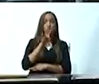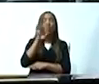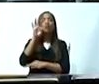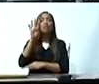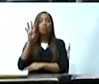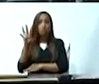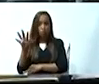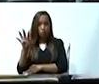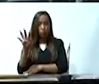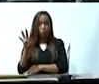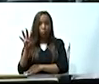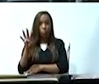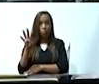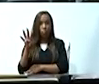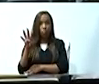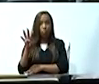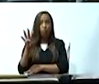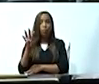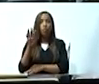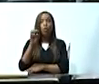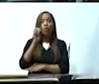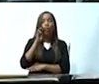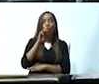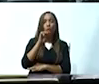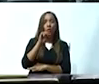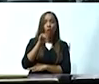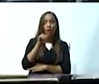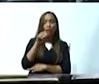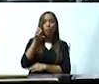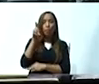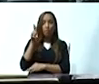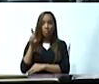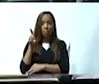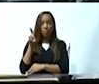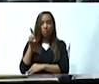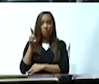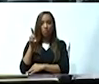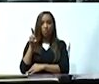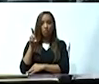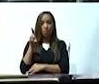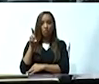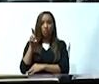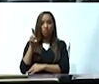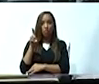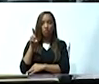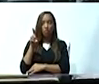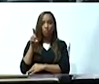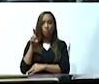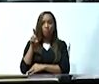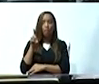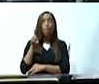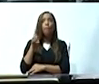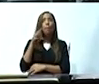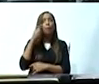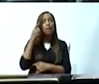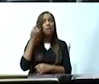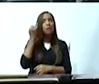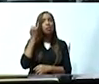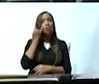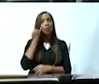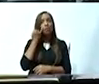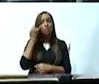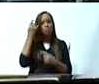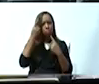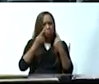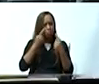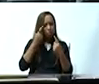reconocer que hablar de Punta Catalina es hablar de marca país y es hablar